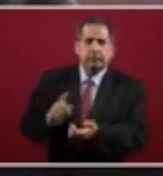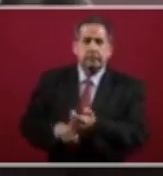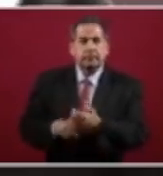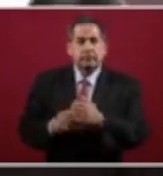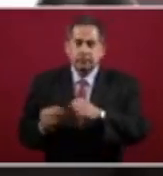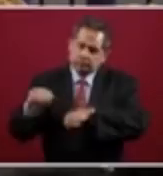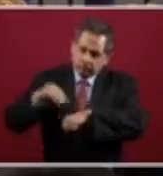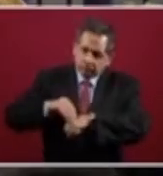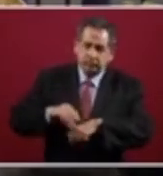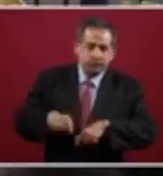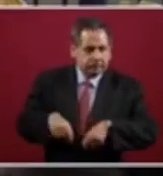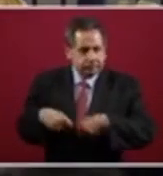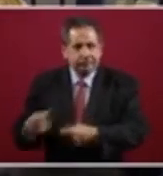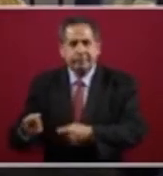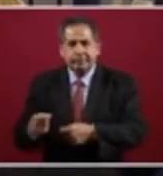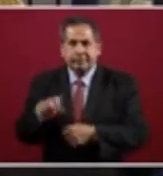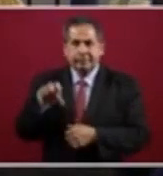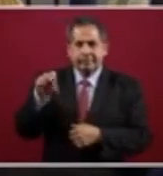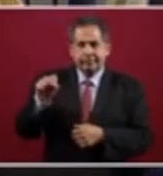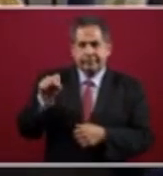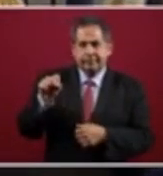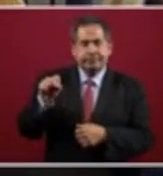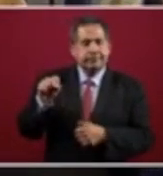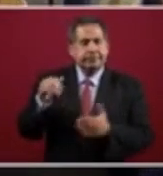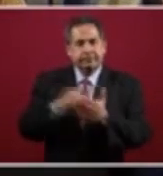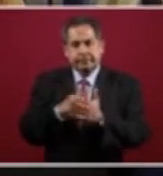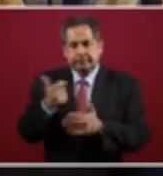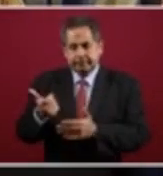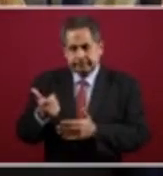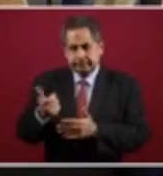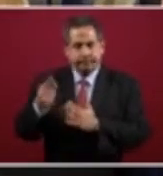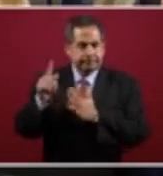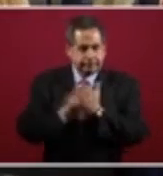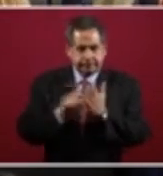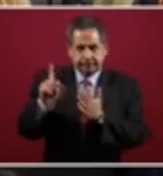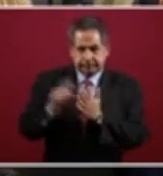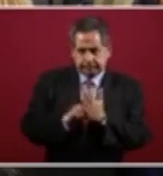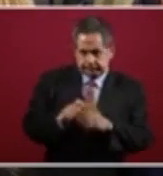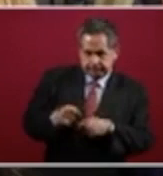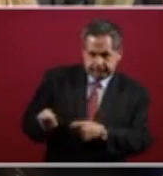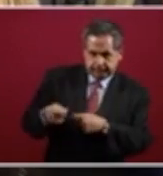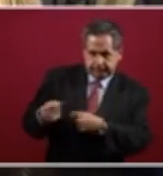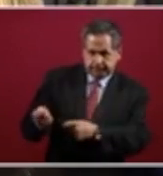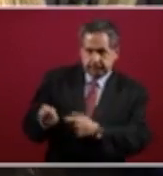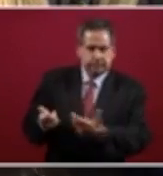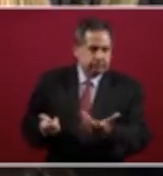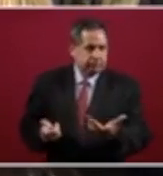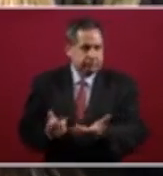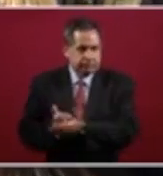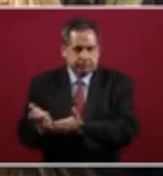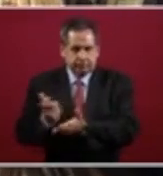además de eso, 60 mil pesos mensuales